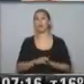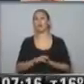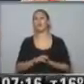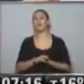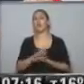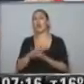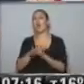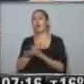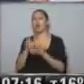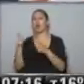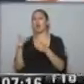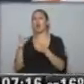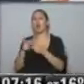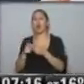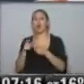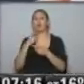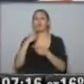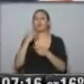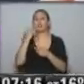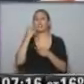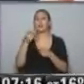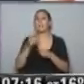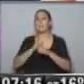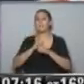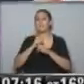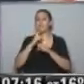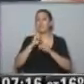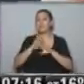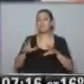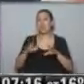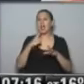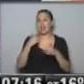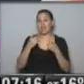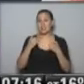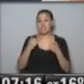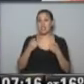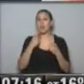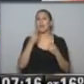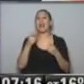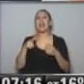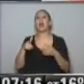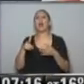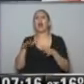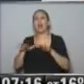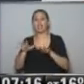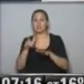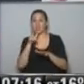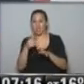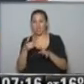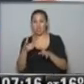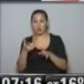grandes intereses, y la consecuente impunidad que es necesaria para que un sistema así